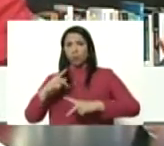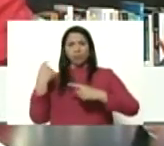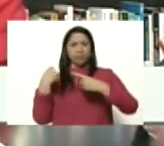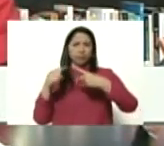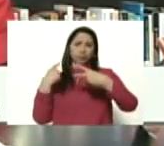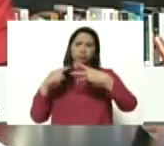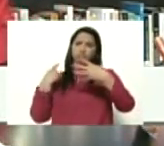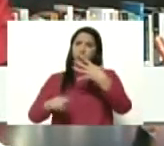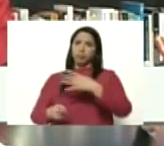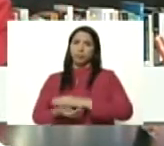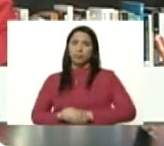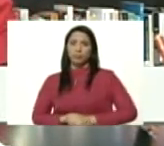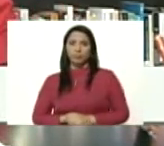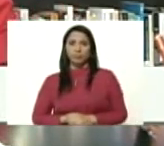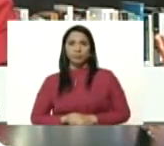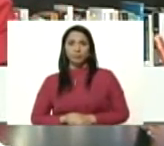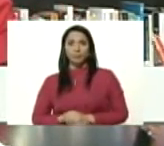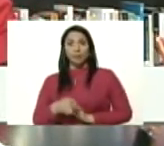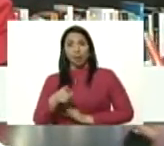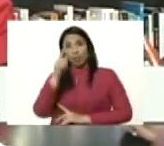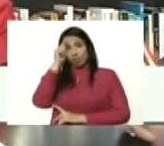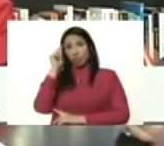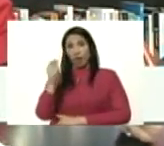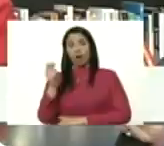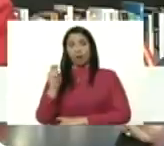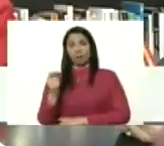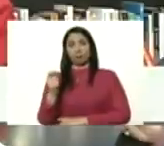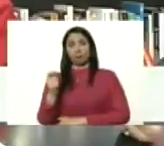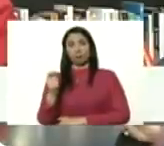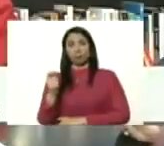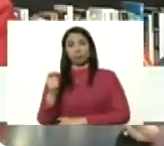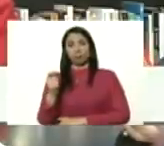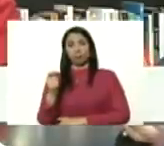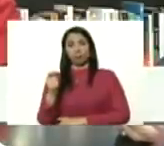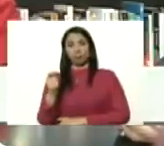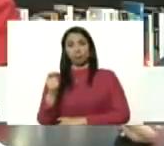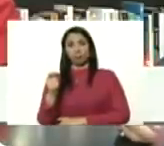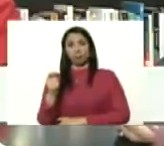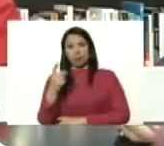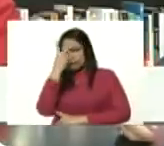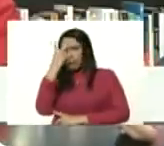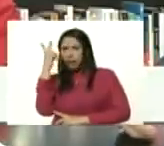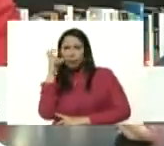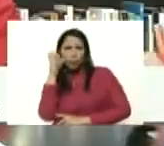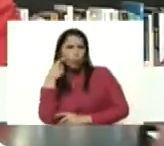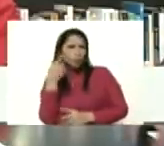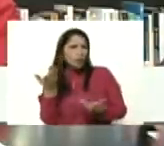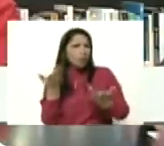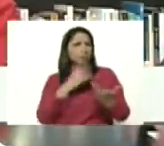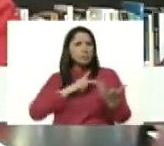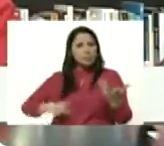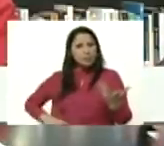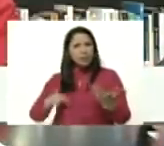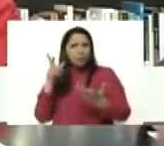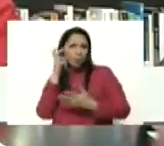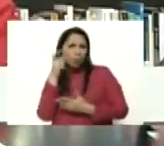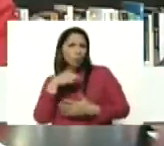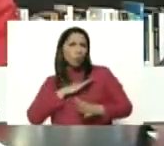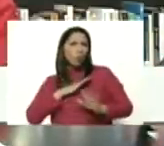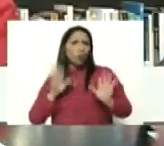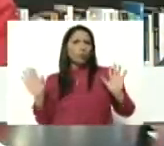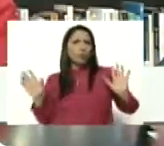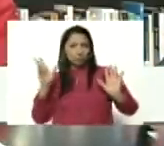productos. Esa es la tarea, Tarek, que me escucha, Tarek, me escucha, vicepresidenta. Me